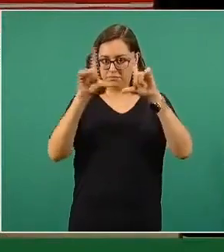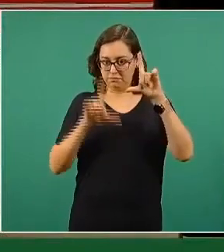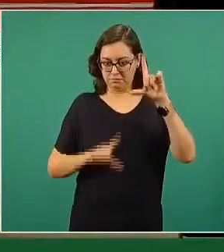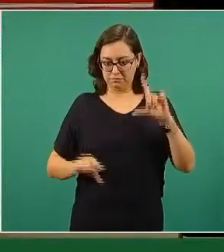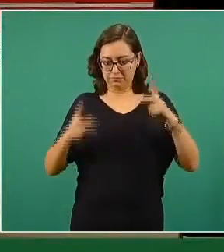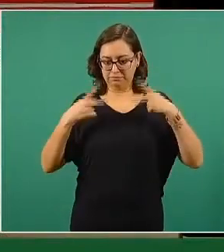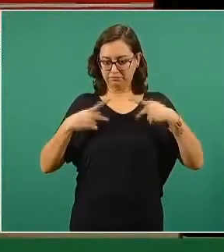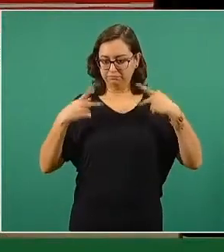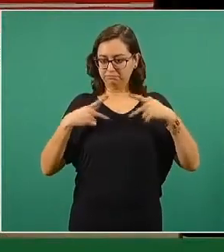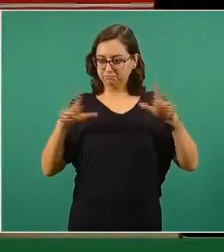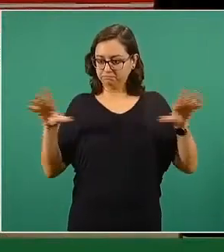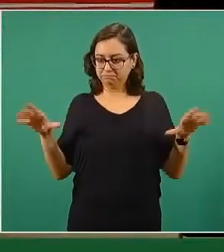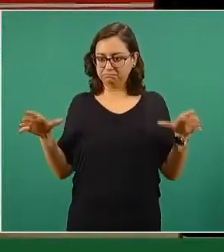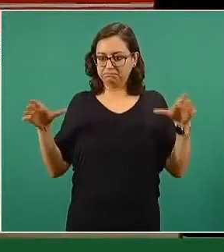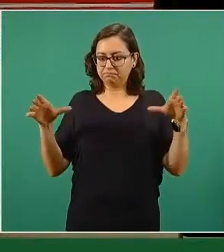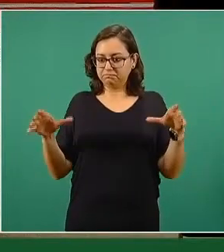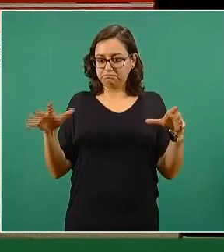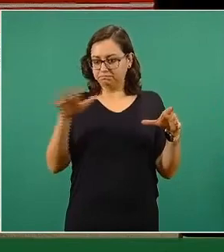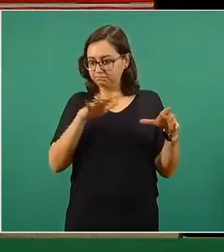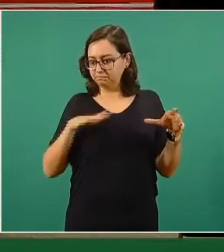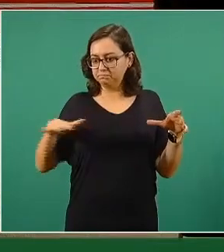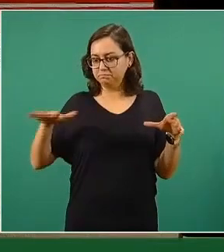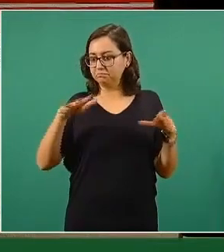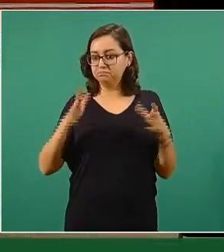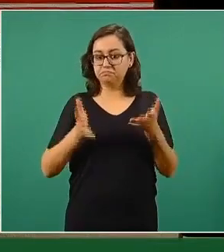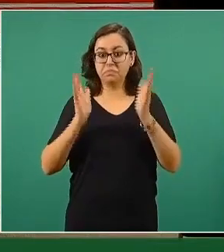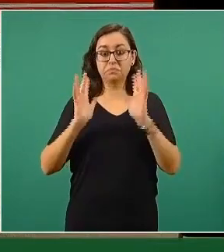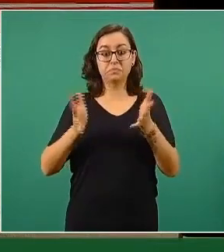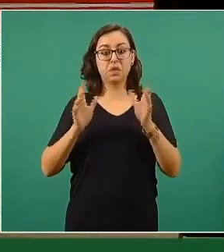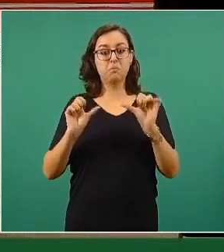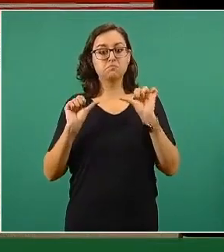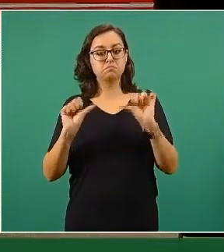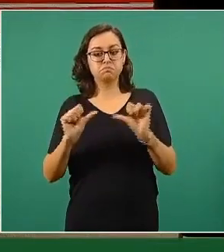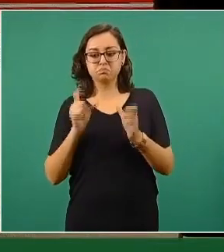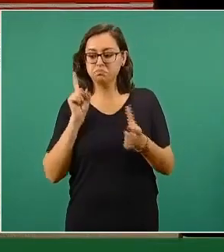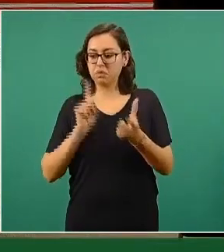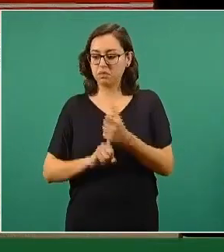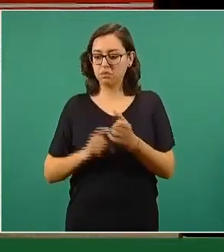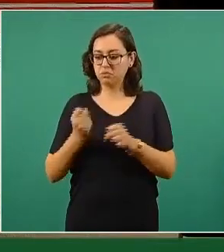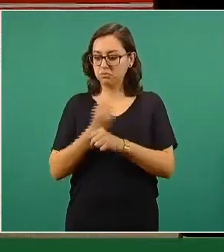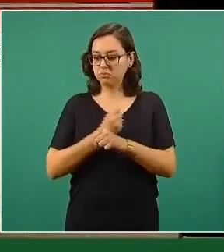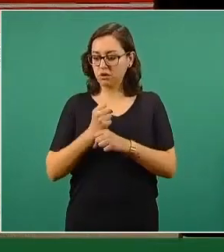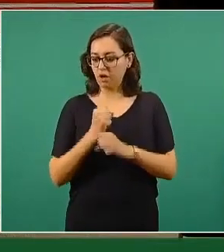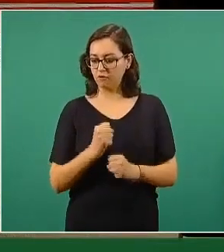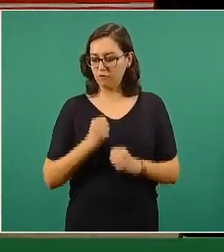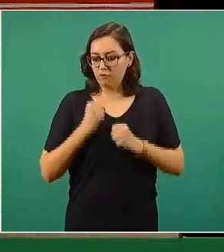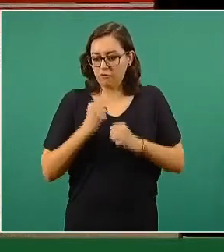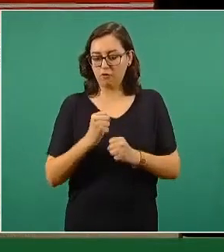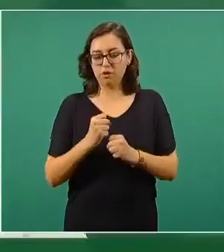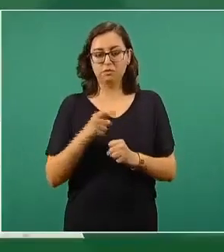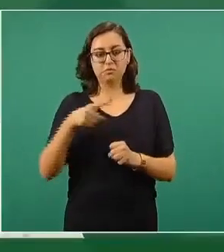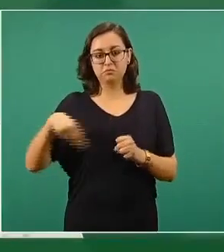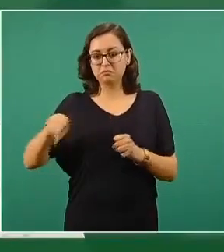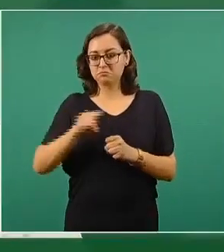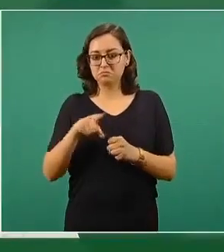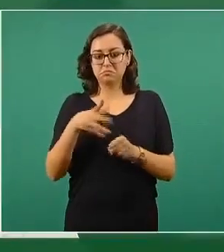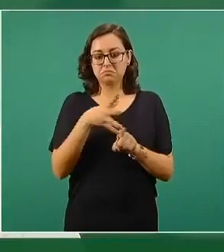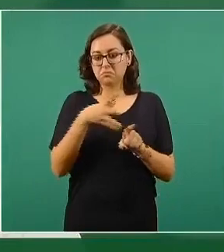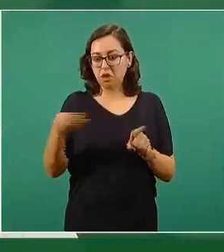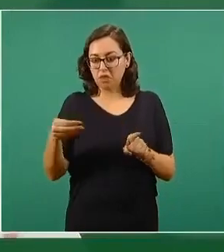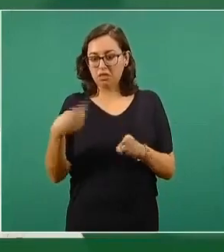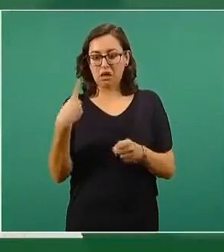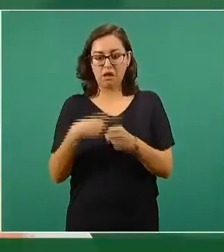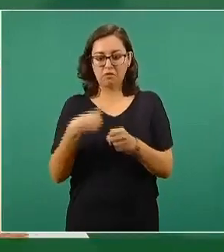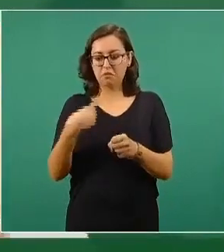ya suficiente número de personas que tienen inmunidad, que no se pueden enfermar